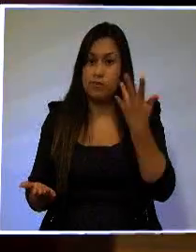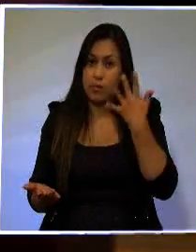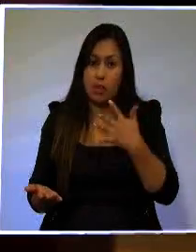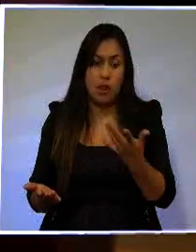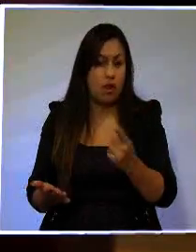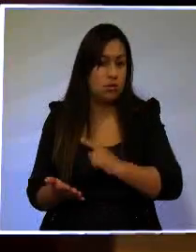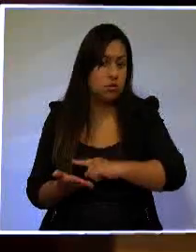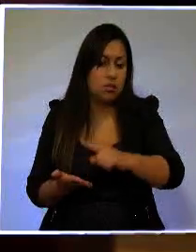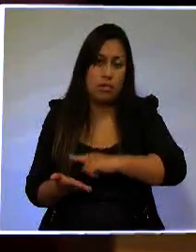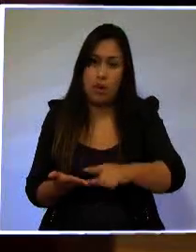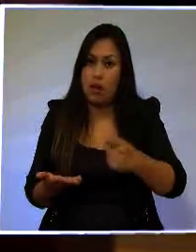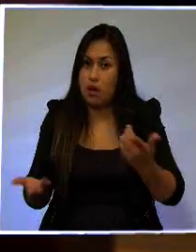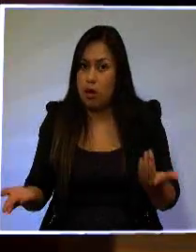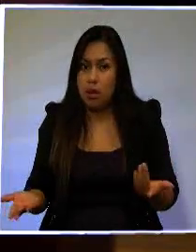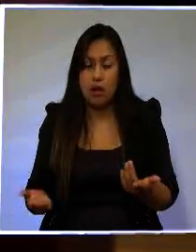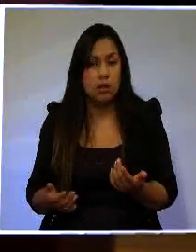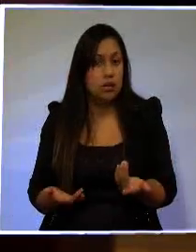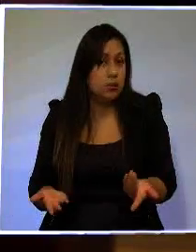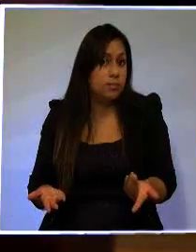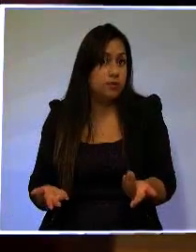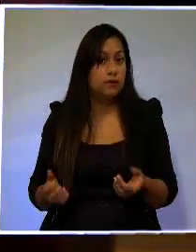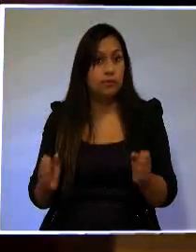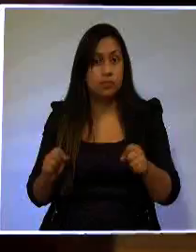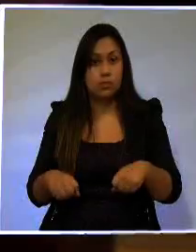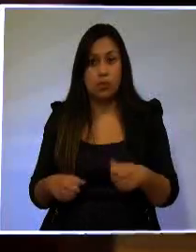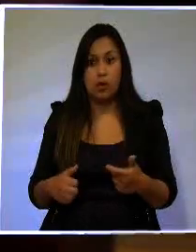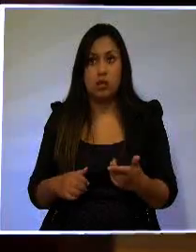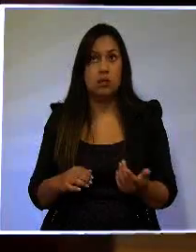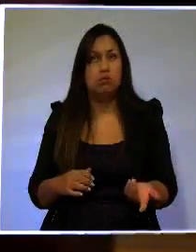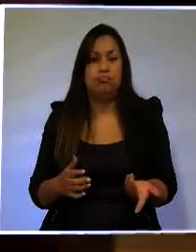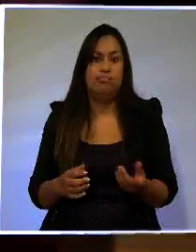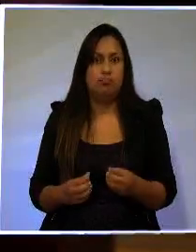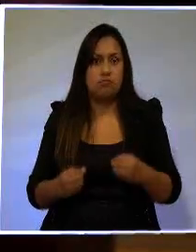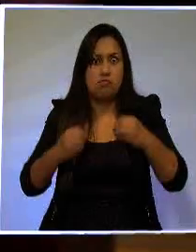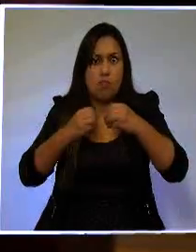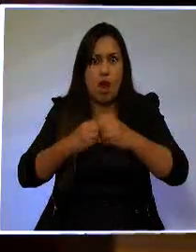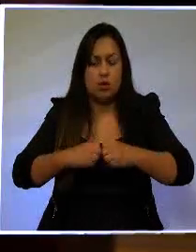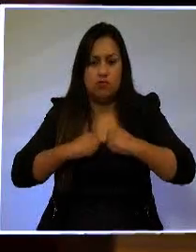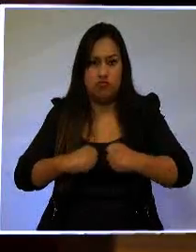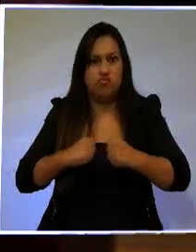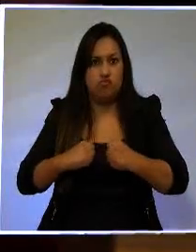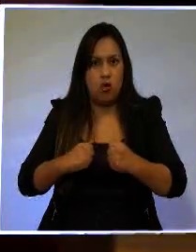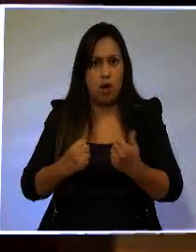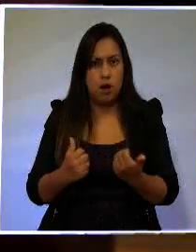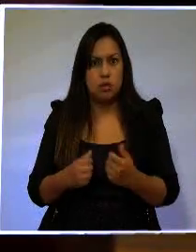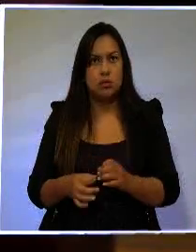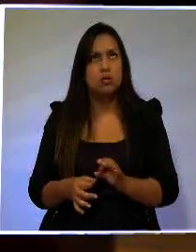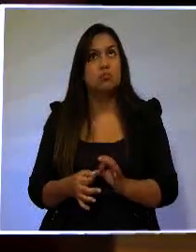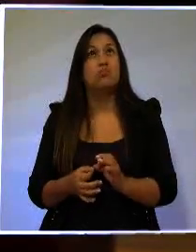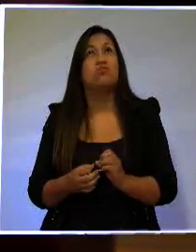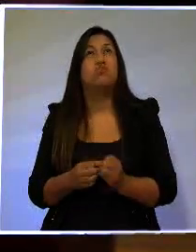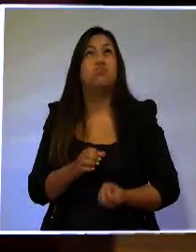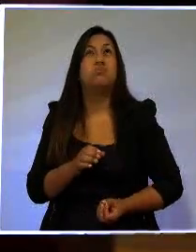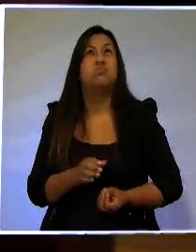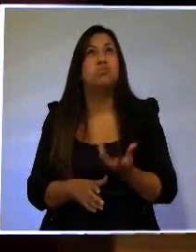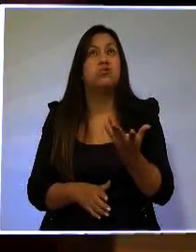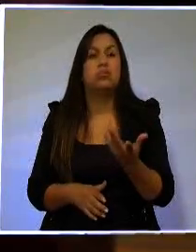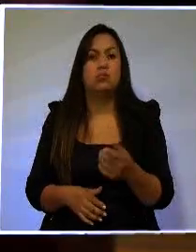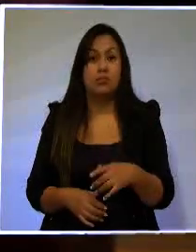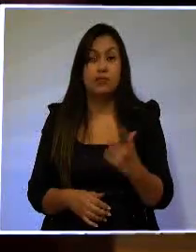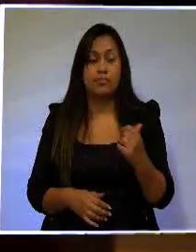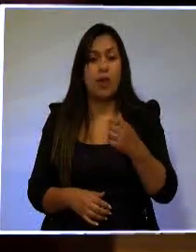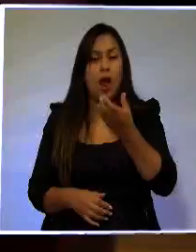semanas no con un tamaño que podría ser incluso superior al que tuvo las emisiones de ceniza de mediados de